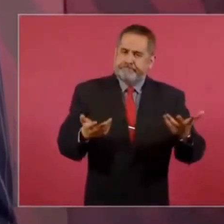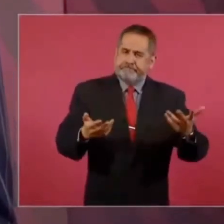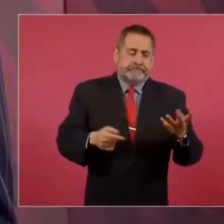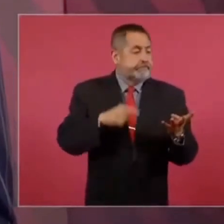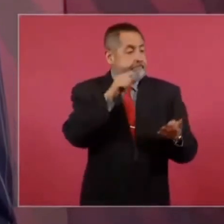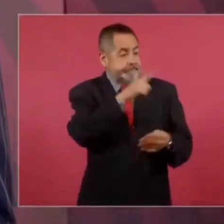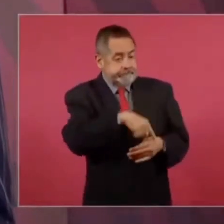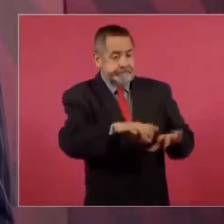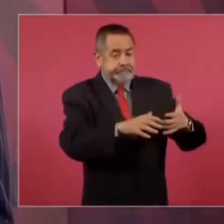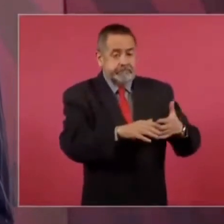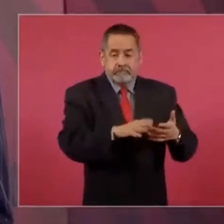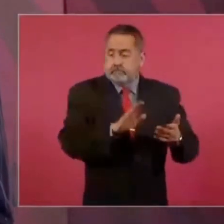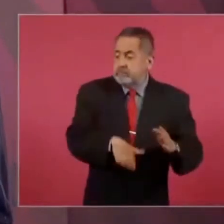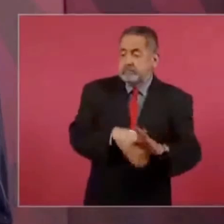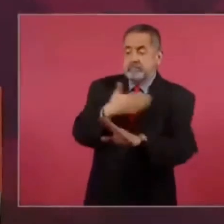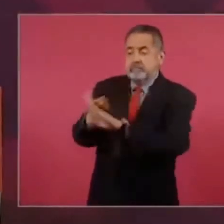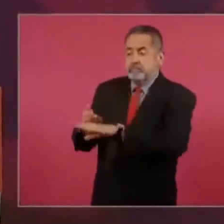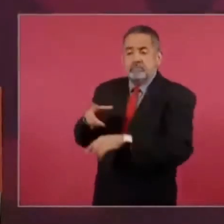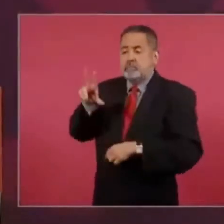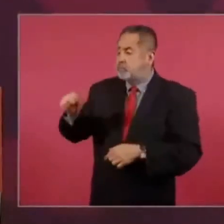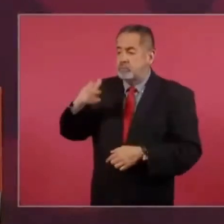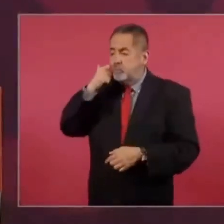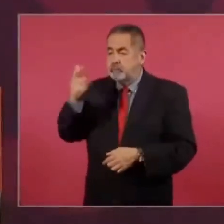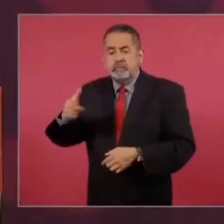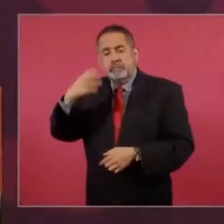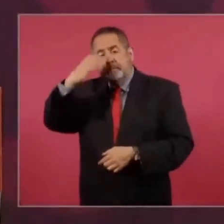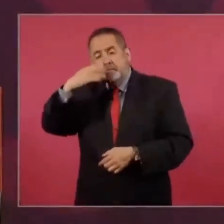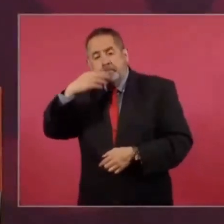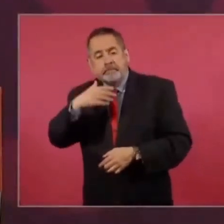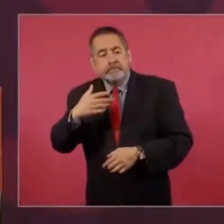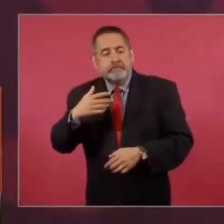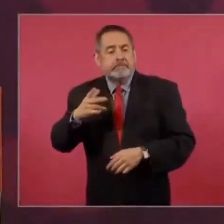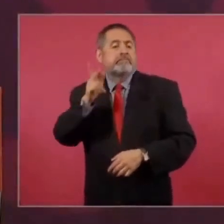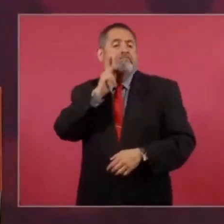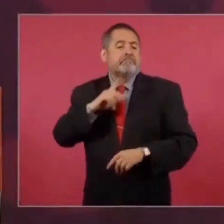opusieron a la expropiación petrolera